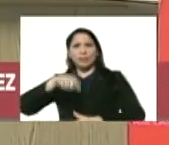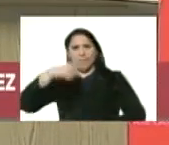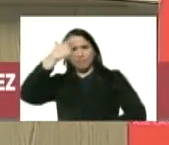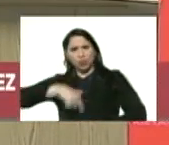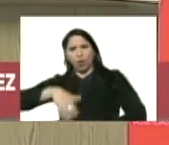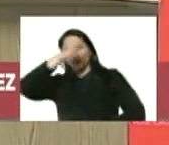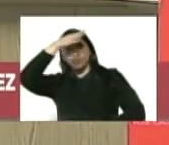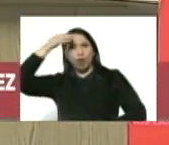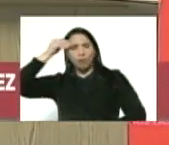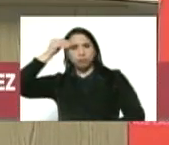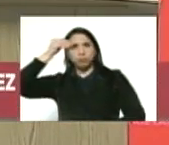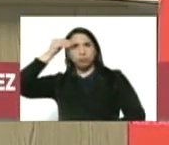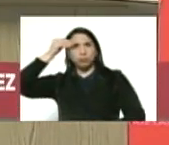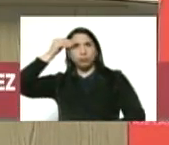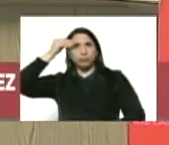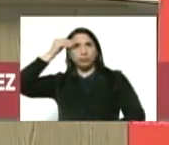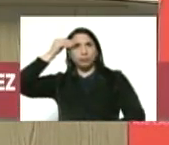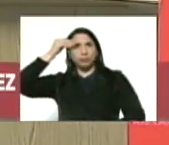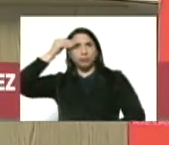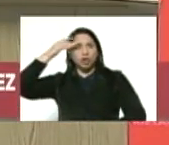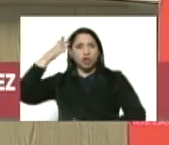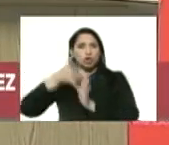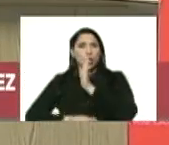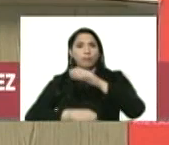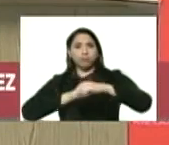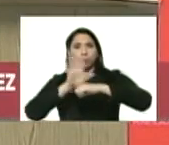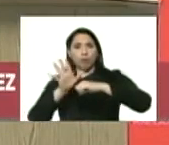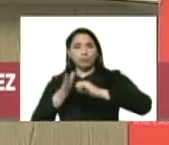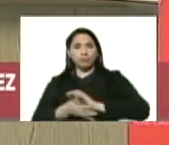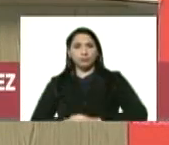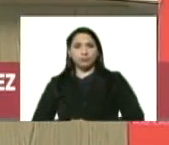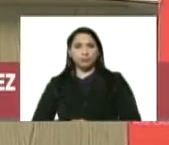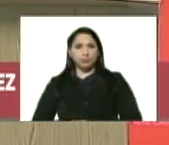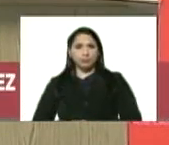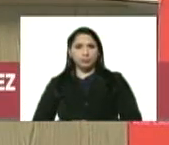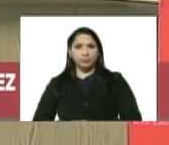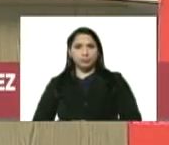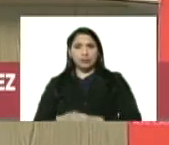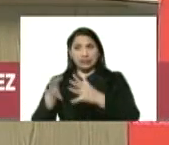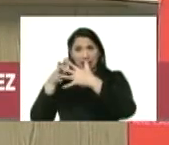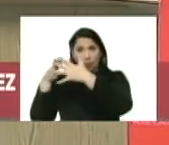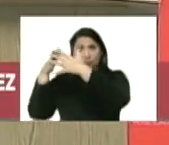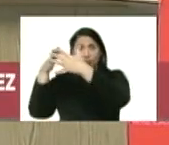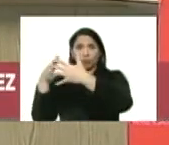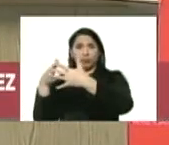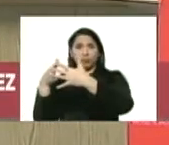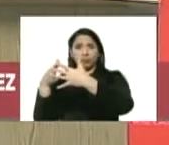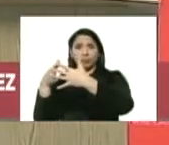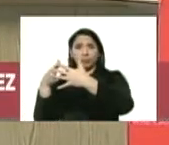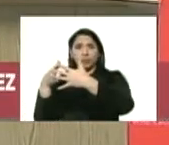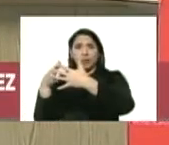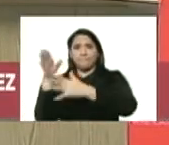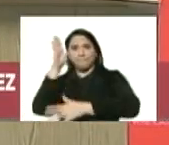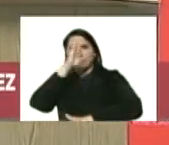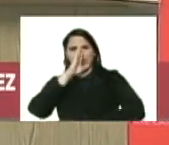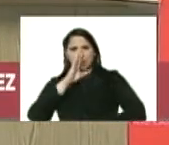de Donald Trump sobre el coronavirus. Estados Unidos de Norteamérica,